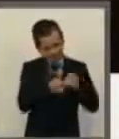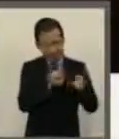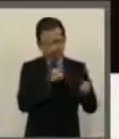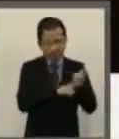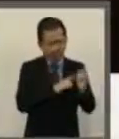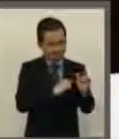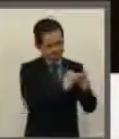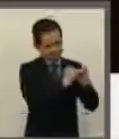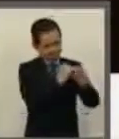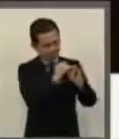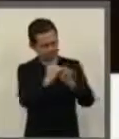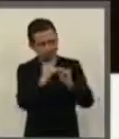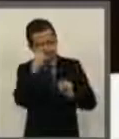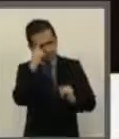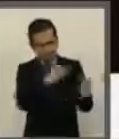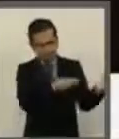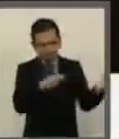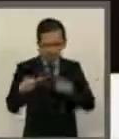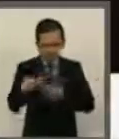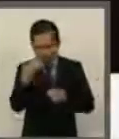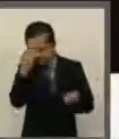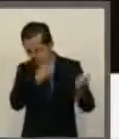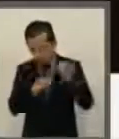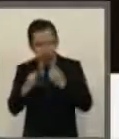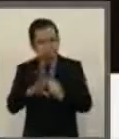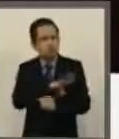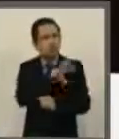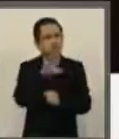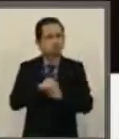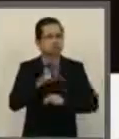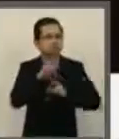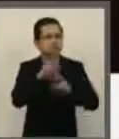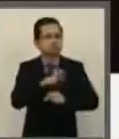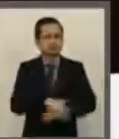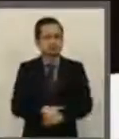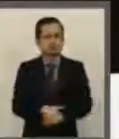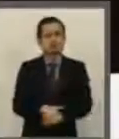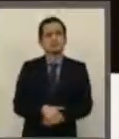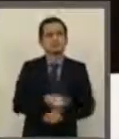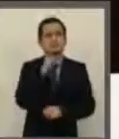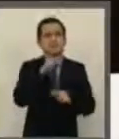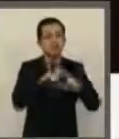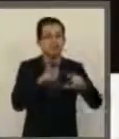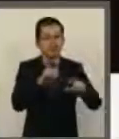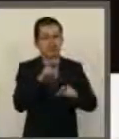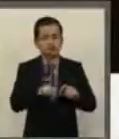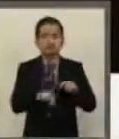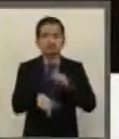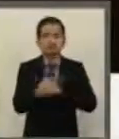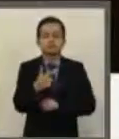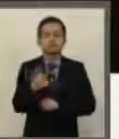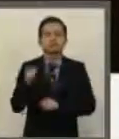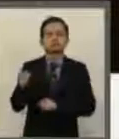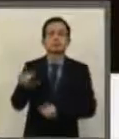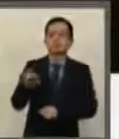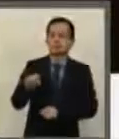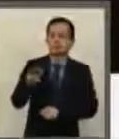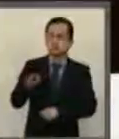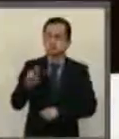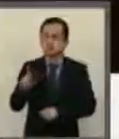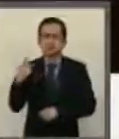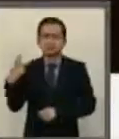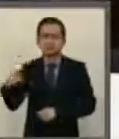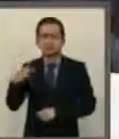resultados. Asimismo, en una fracción 12, la Secretaría de la Función Pública tiene la facultad